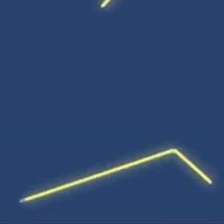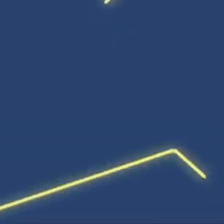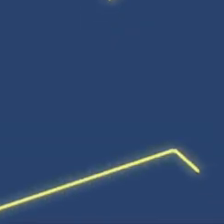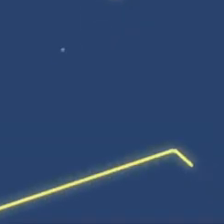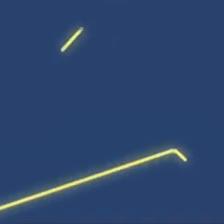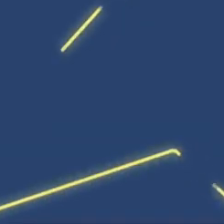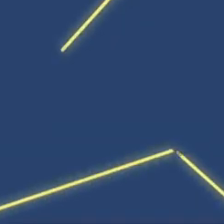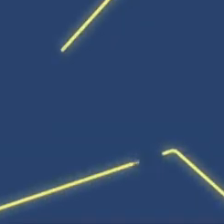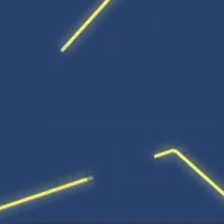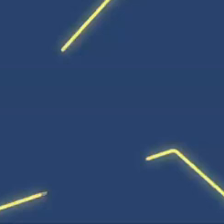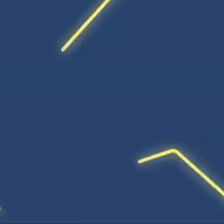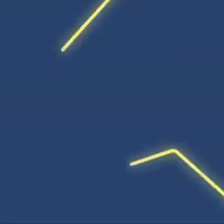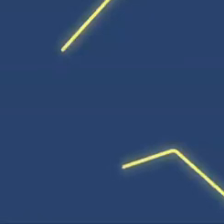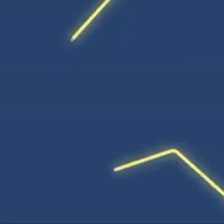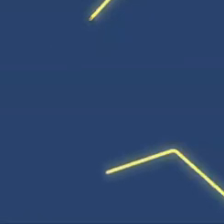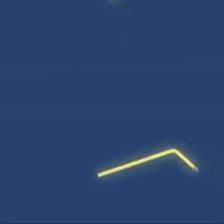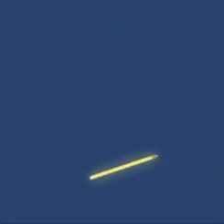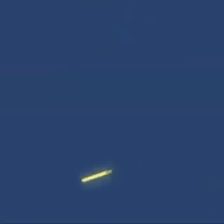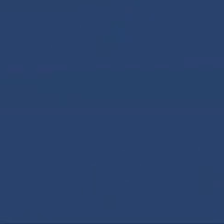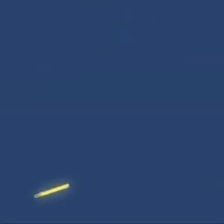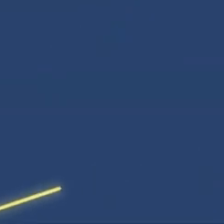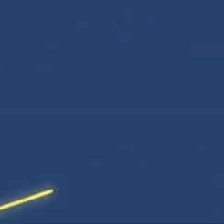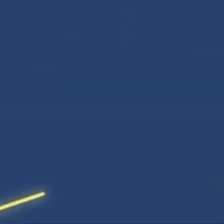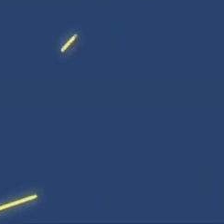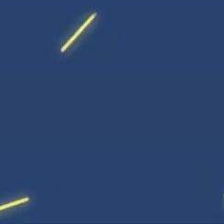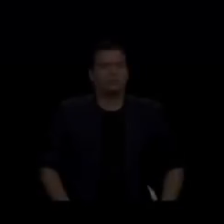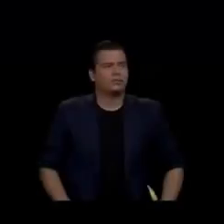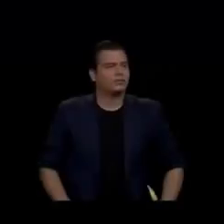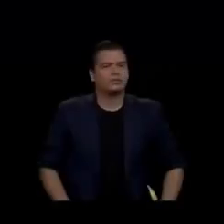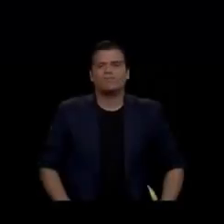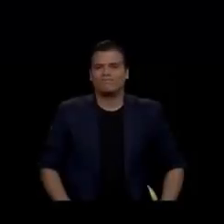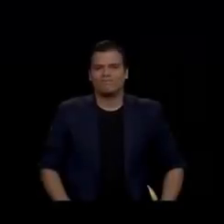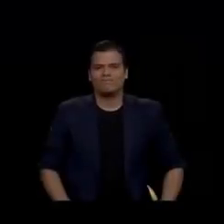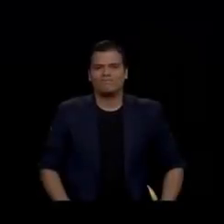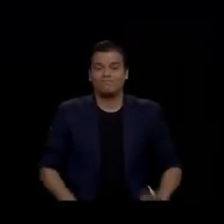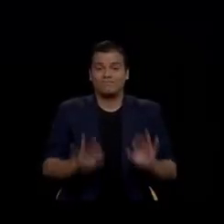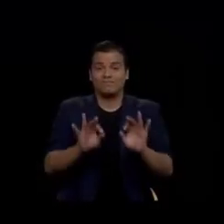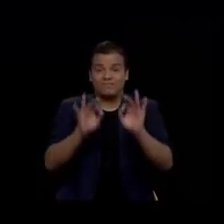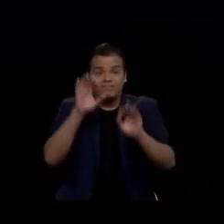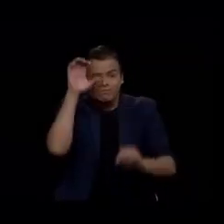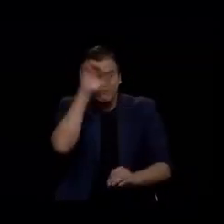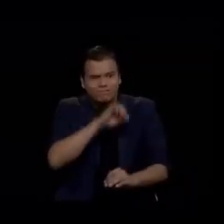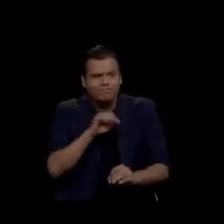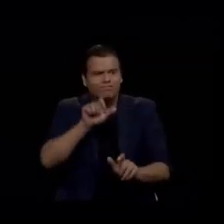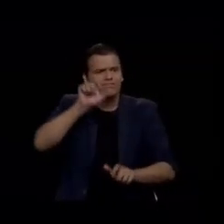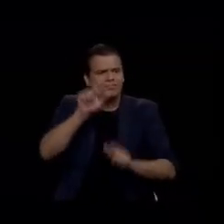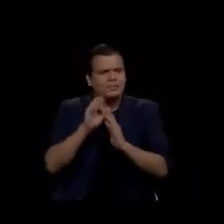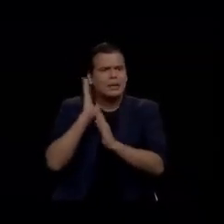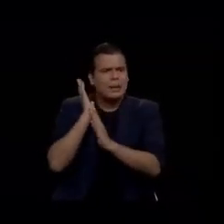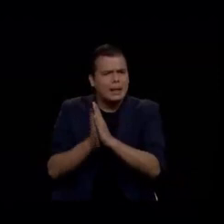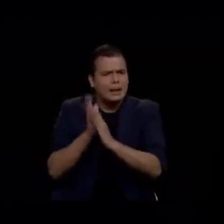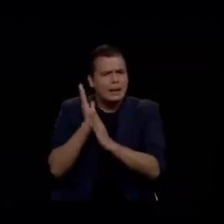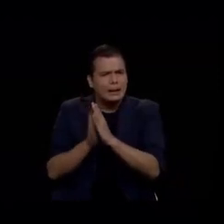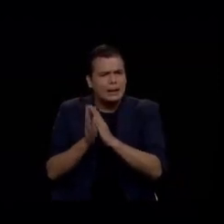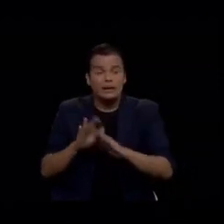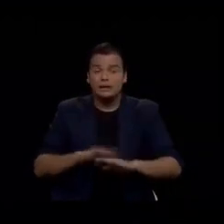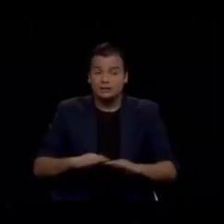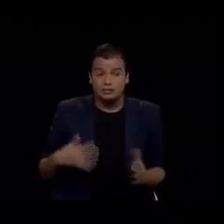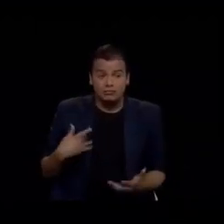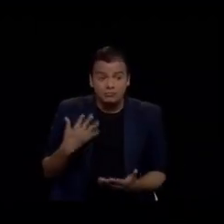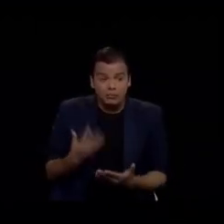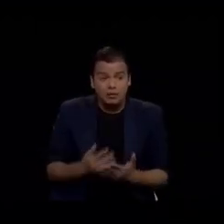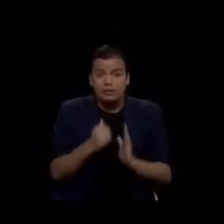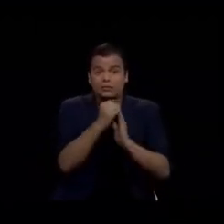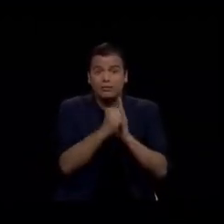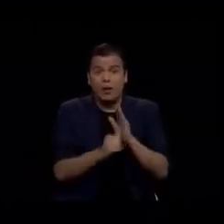tics mejor país pues bueno aquí podemos ver algunas de las personas con las que hemos llegado con